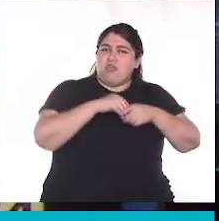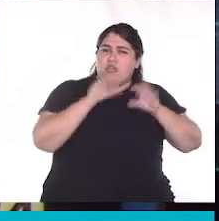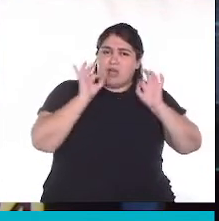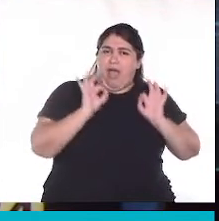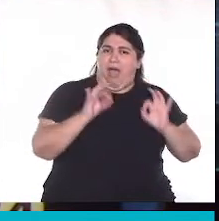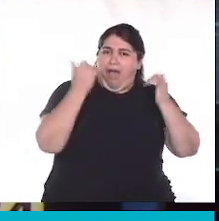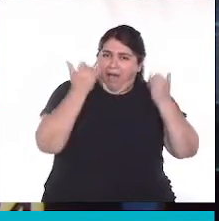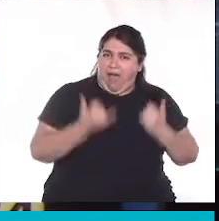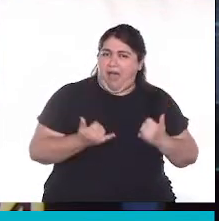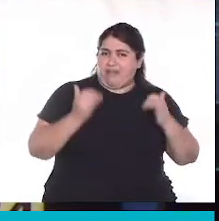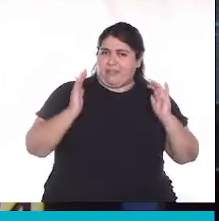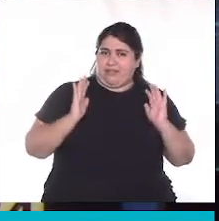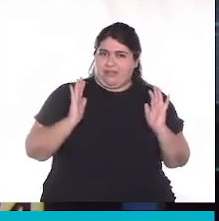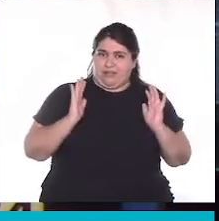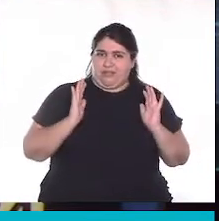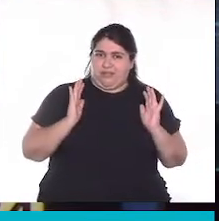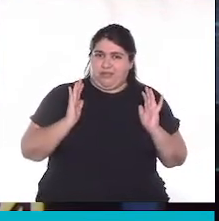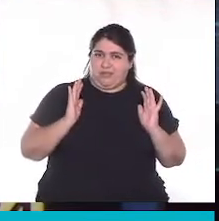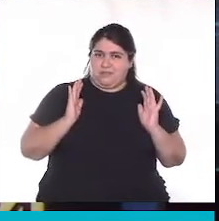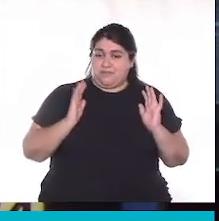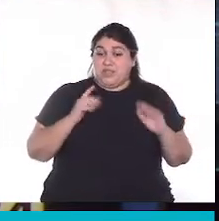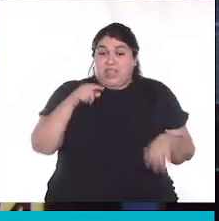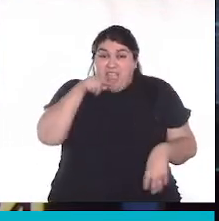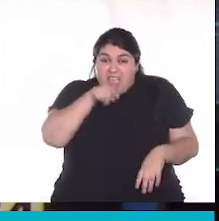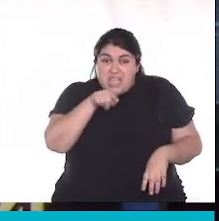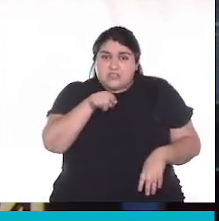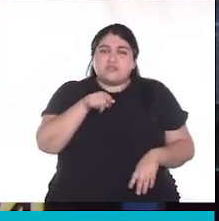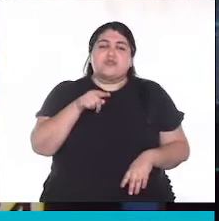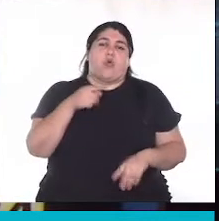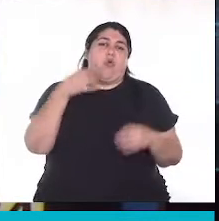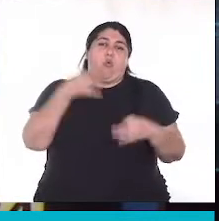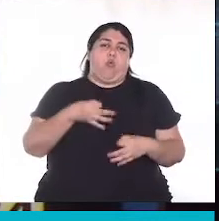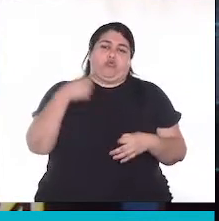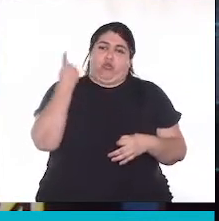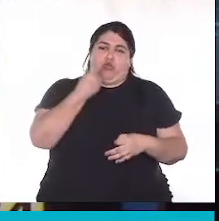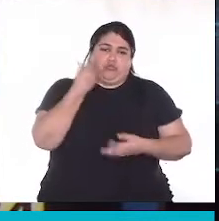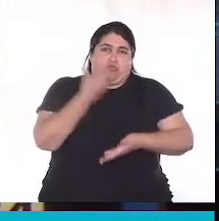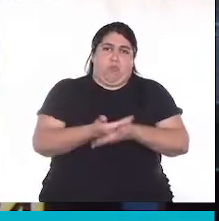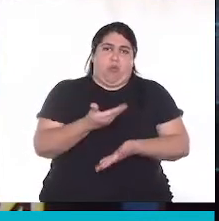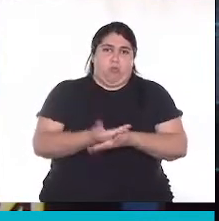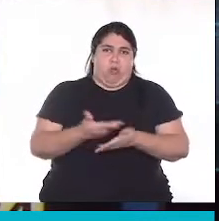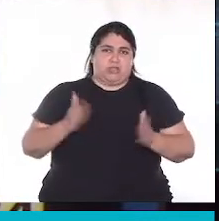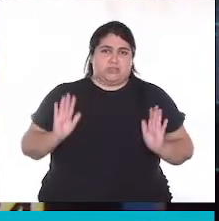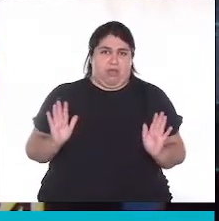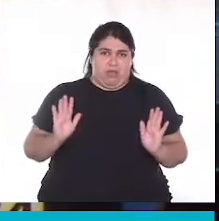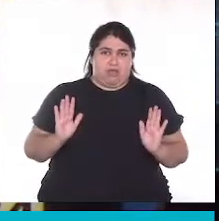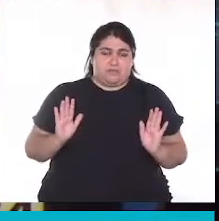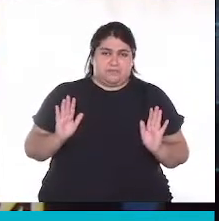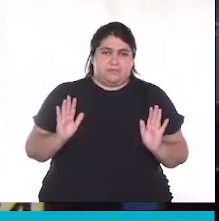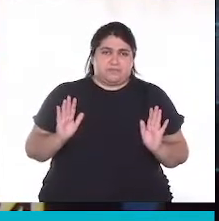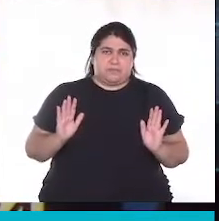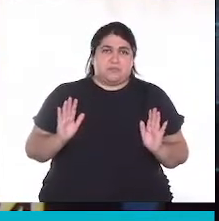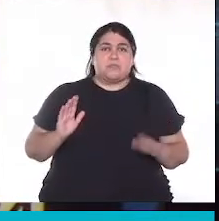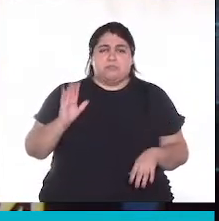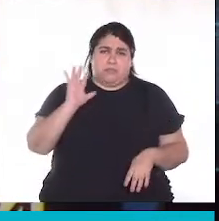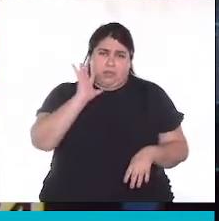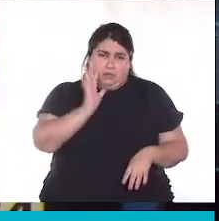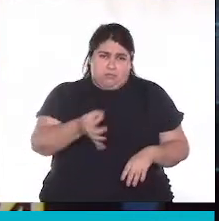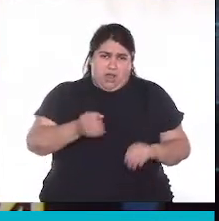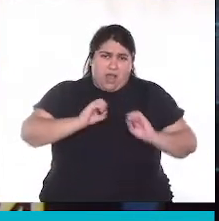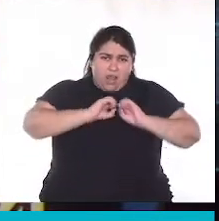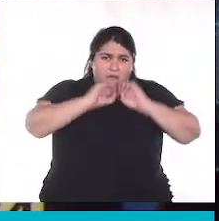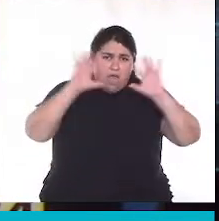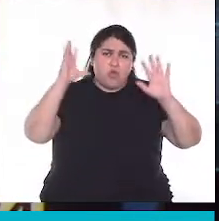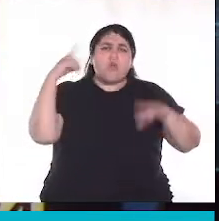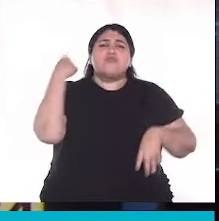de abordaje en sí mismo. Y eso es justamente lo que estamos proponiendo. Y claramente tenemos que